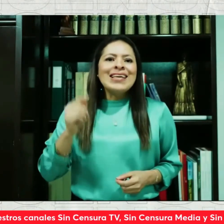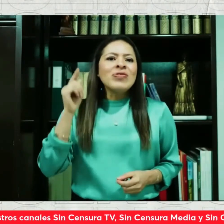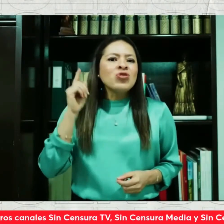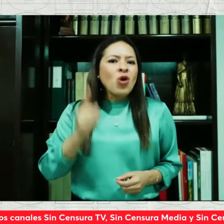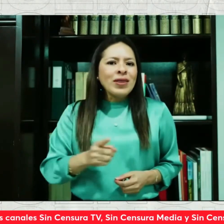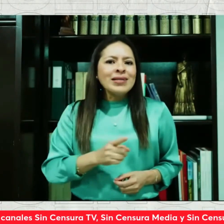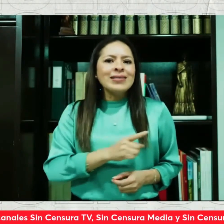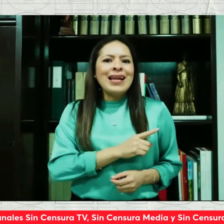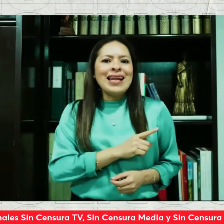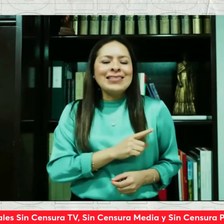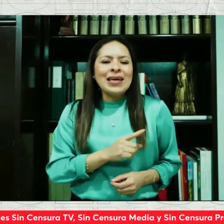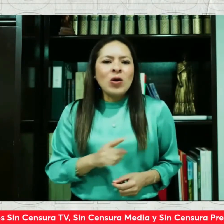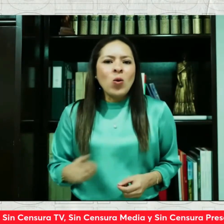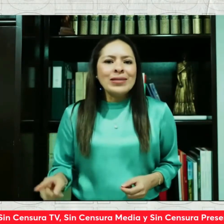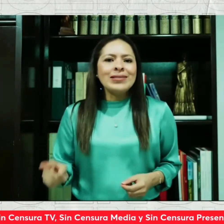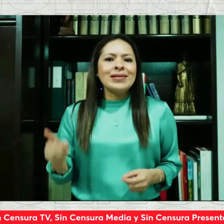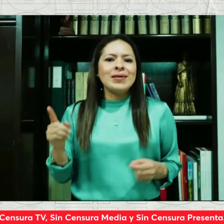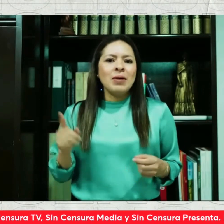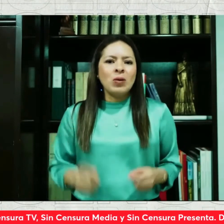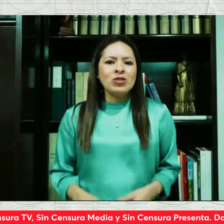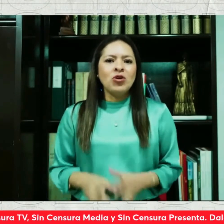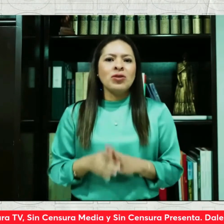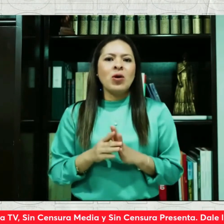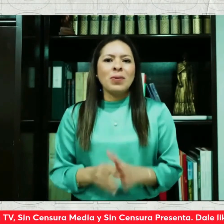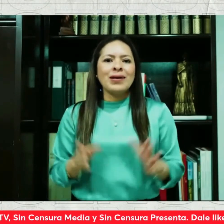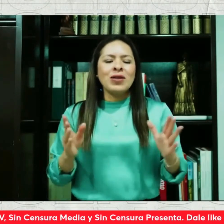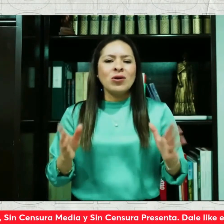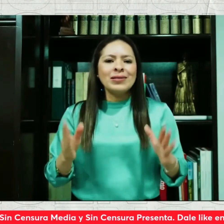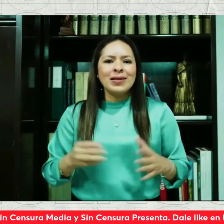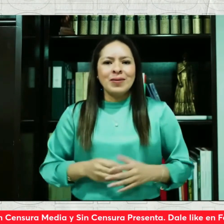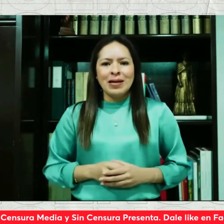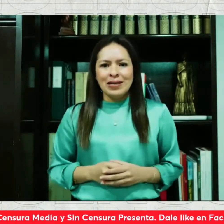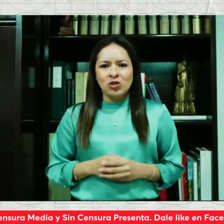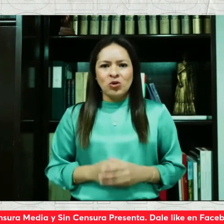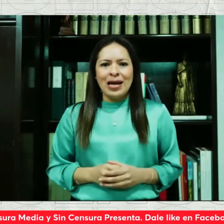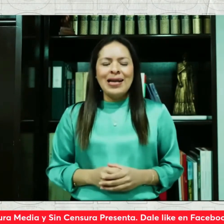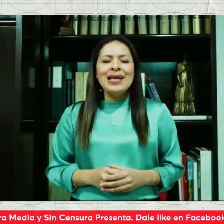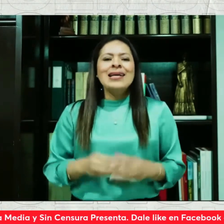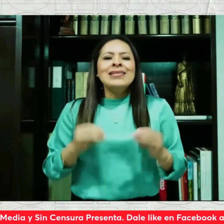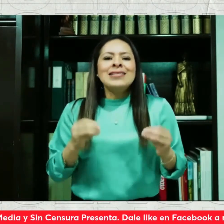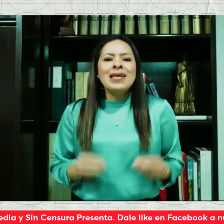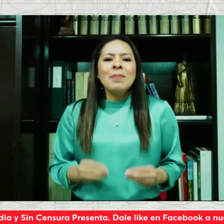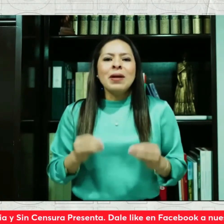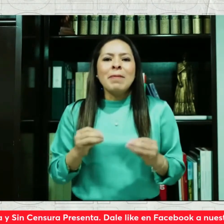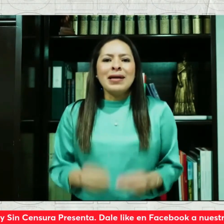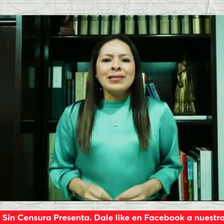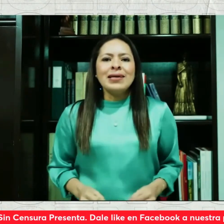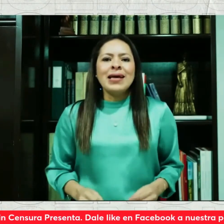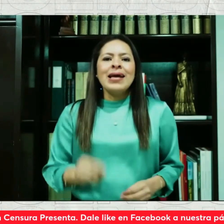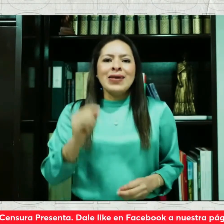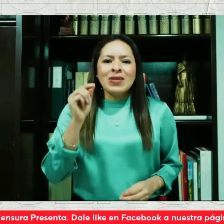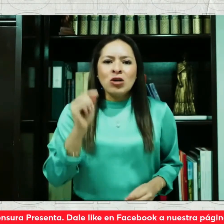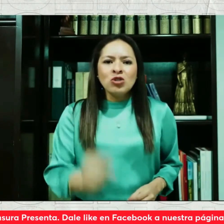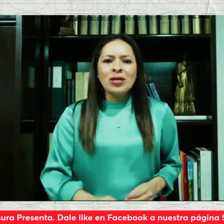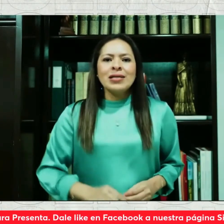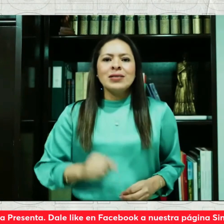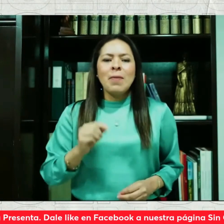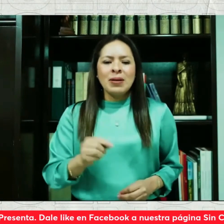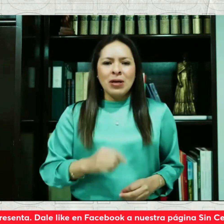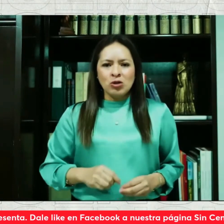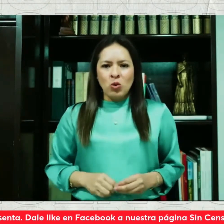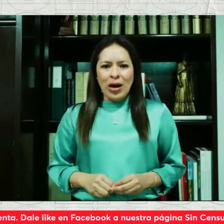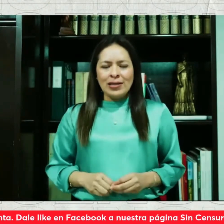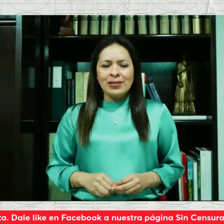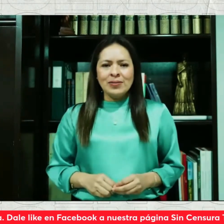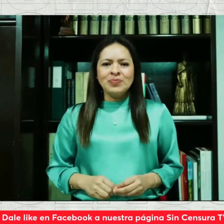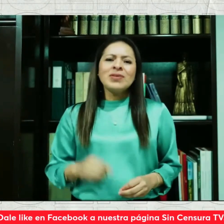es que en todas las encuestas de evaluación de gobernadores a nivel nacional siempre aparece entre los 3